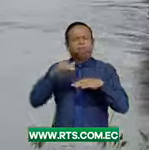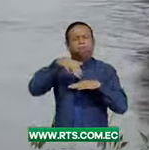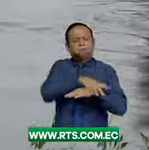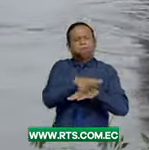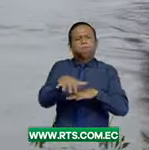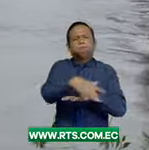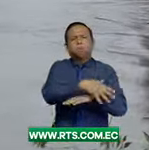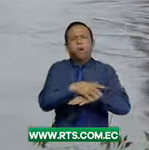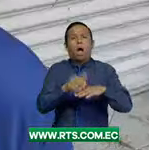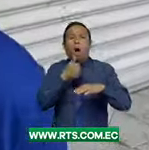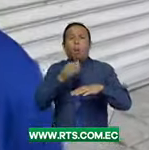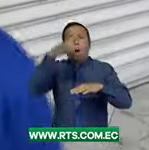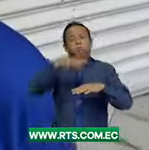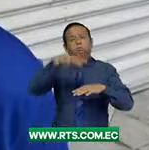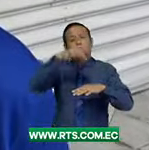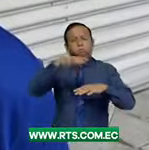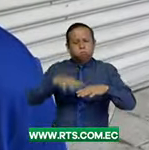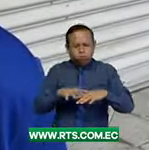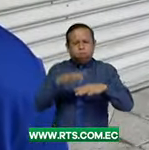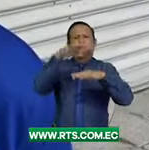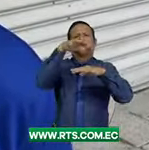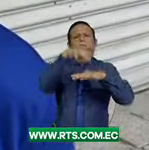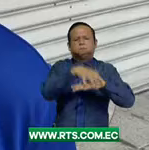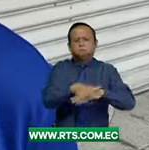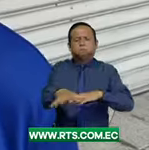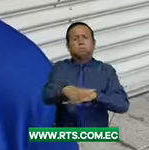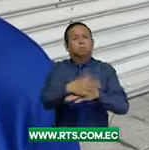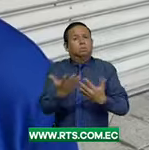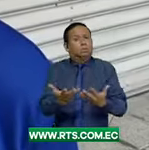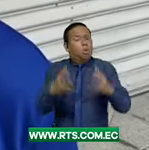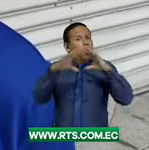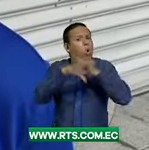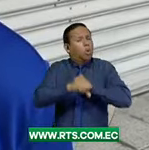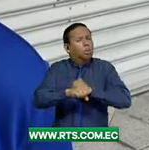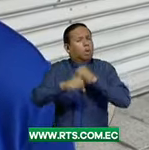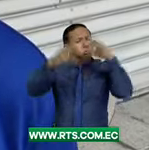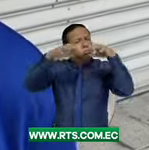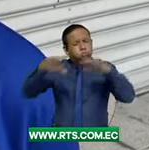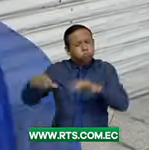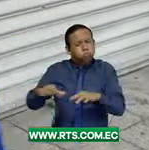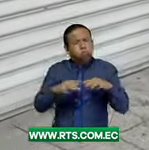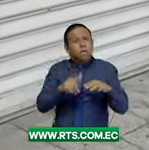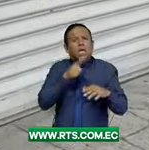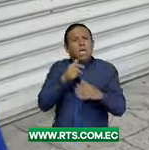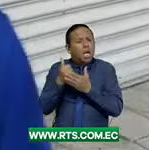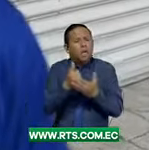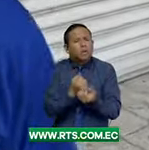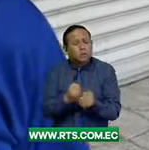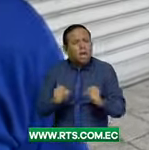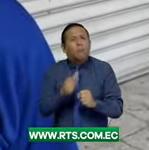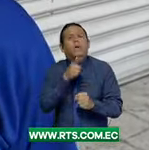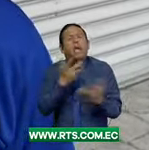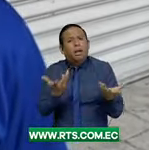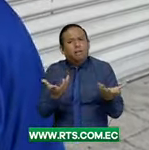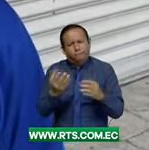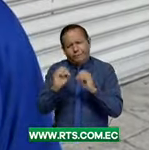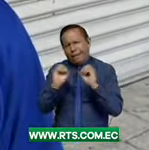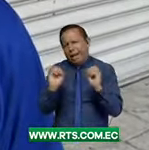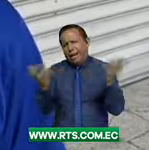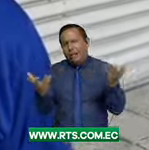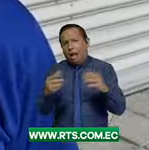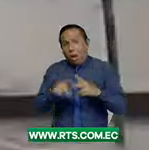acumulación de agua lluvia. Una madrugada, dígame usted, ¿quién lo salva? Ni que venga Aquaman, porque todo más el comienzo del invierno,